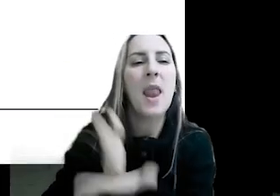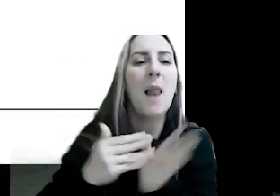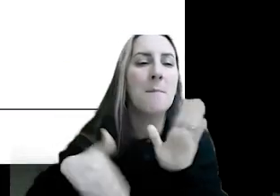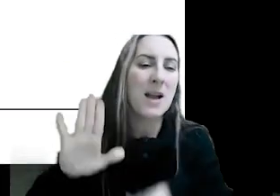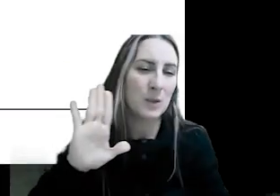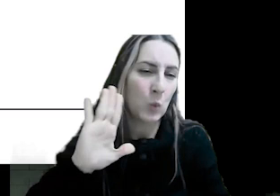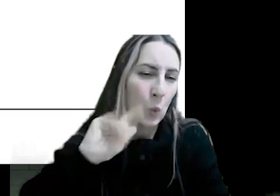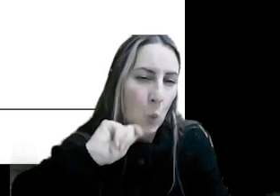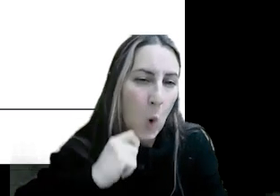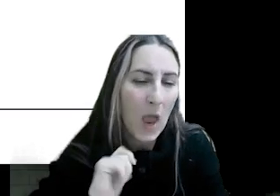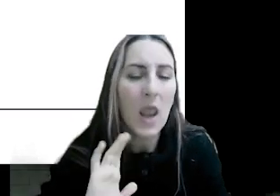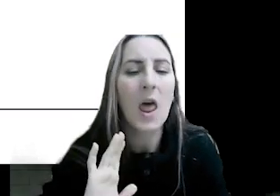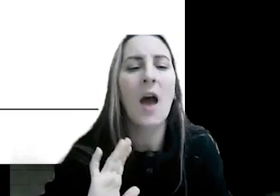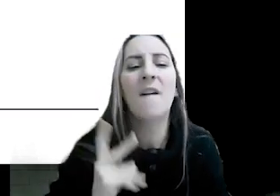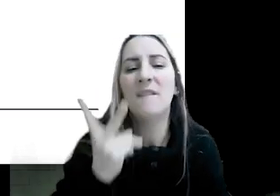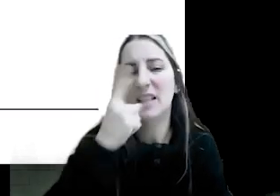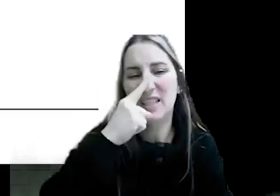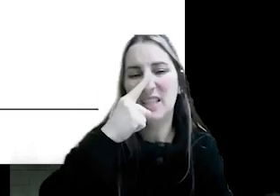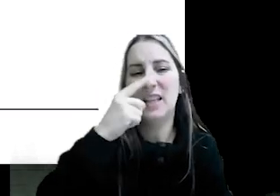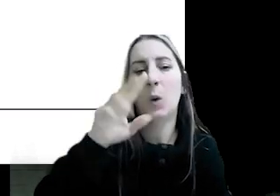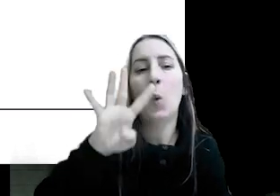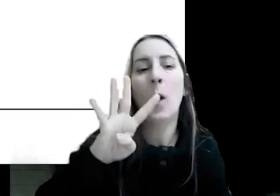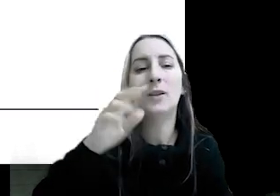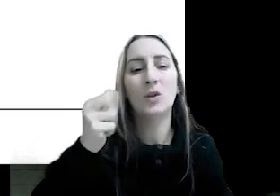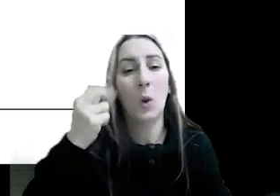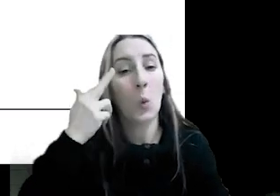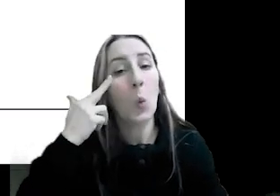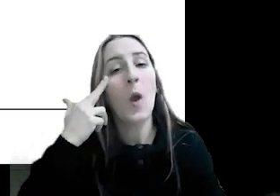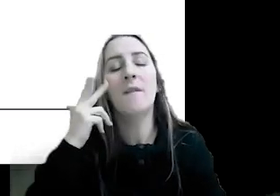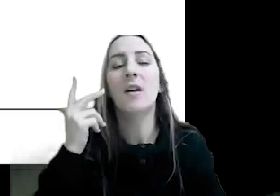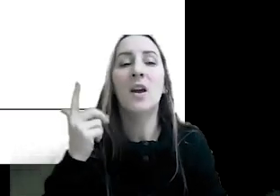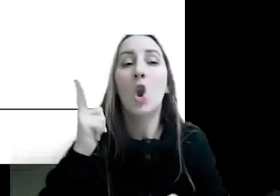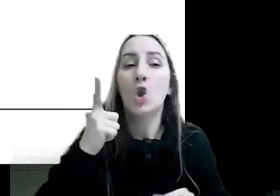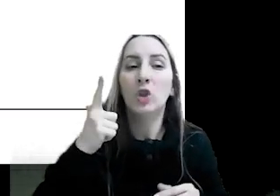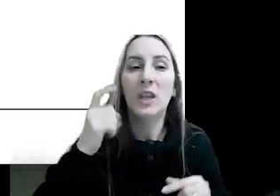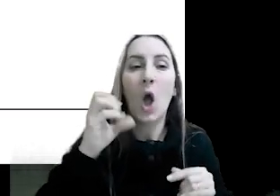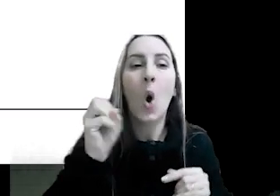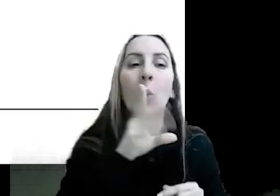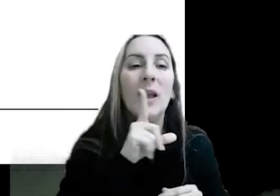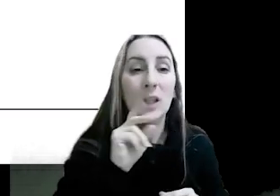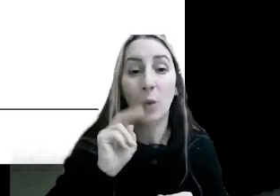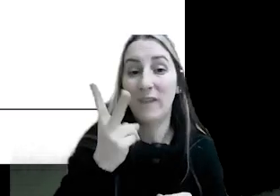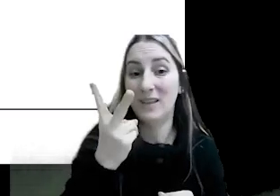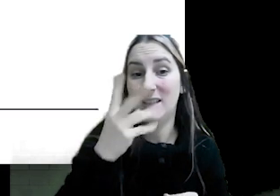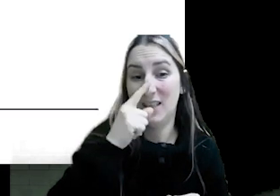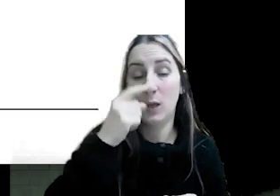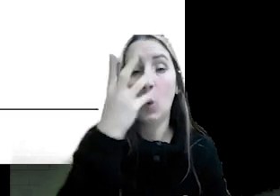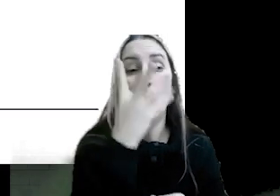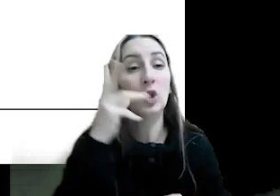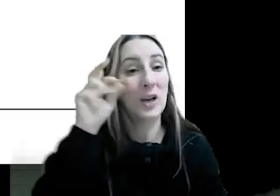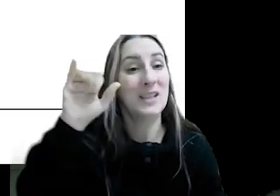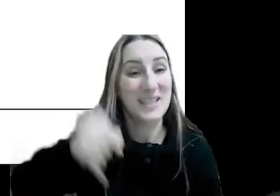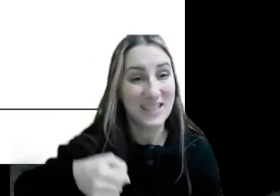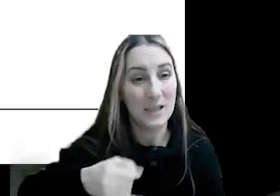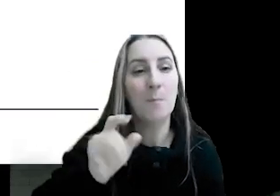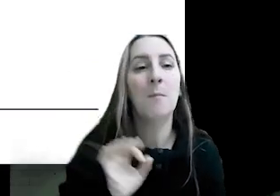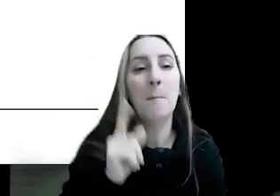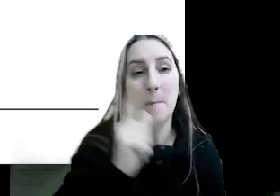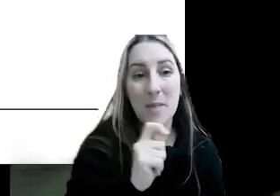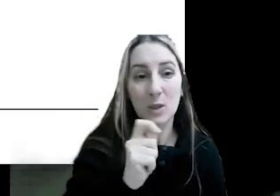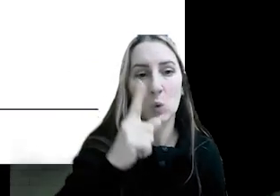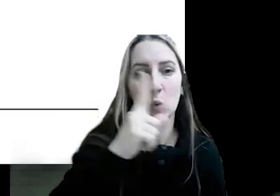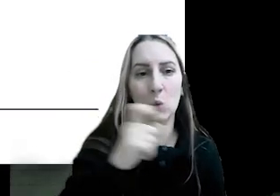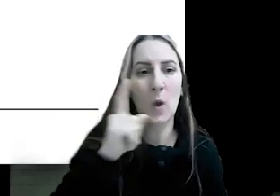si bien la 24769 no tenía condición objetiva de punibilidad, la 24730 sí, y dice 100.000 mensual. Y la